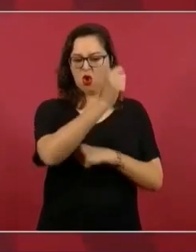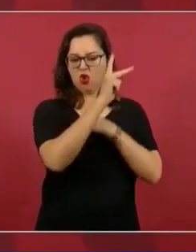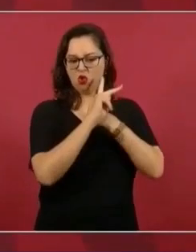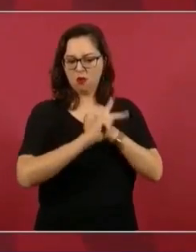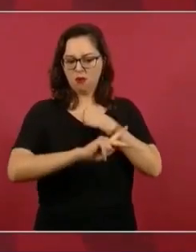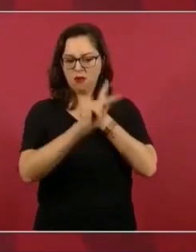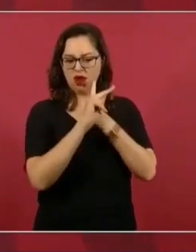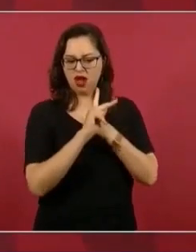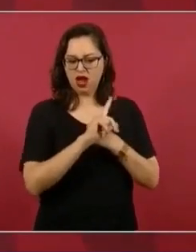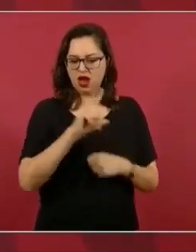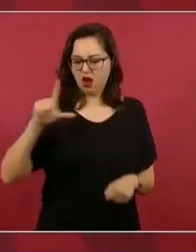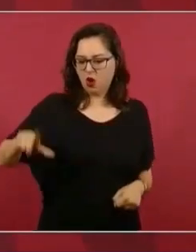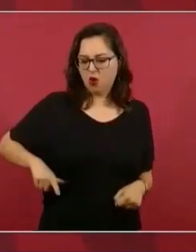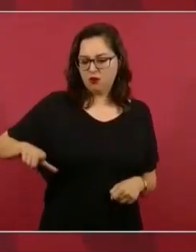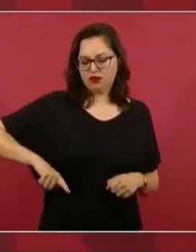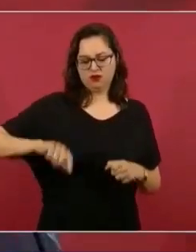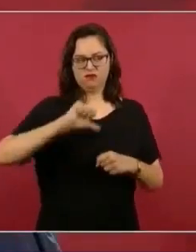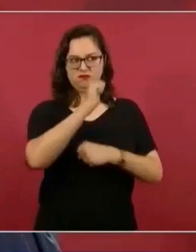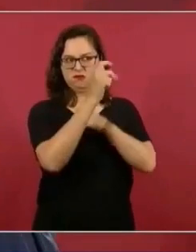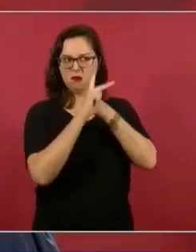que les brillan sus ojitos